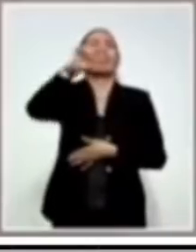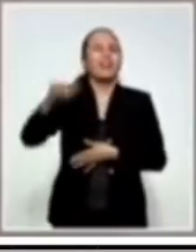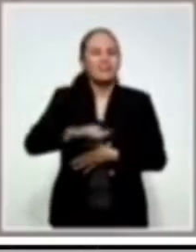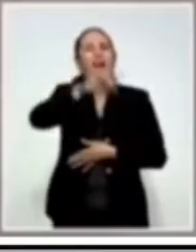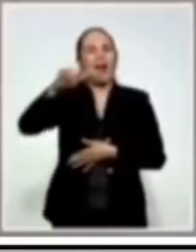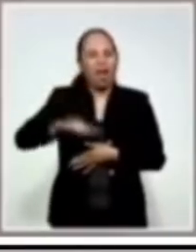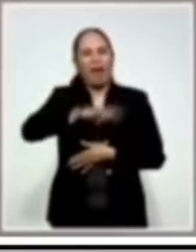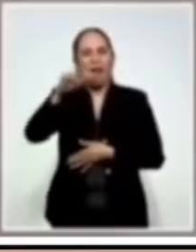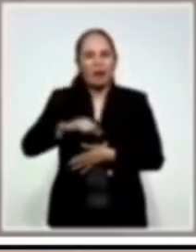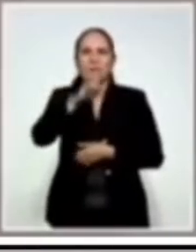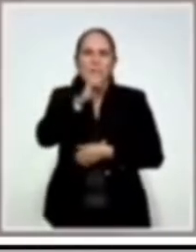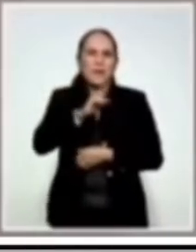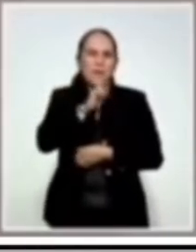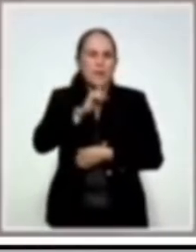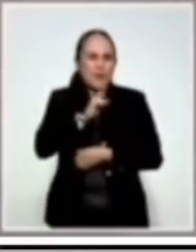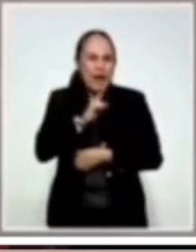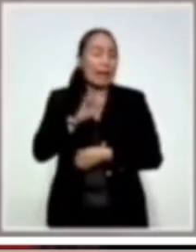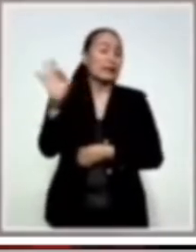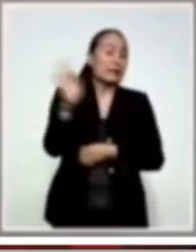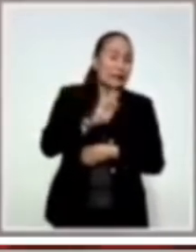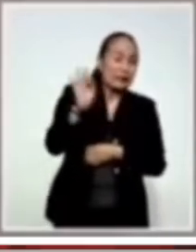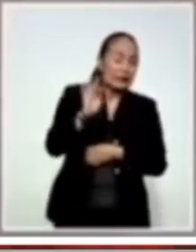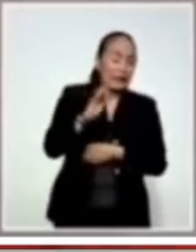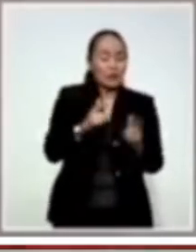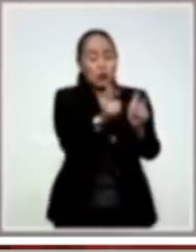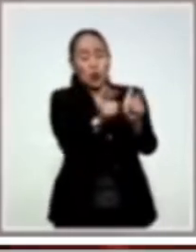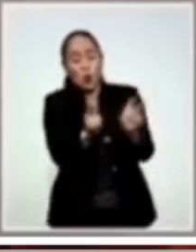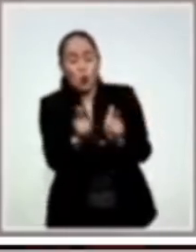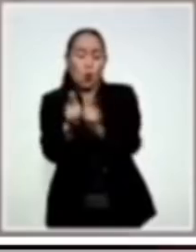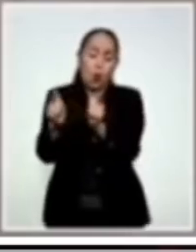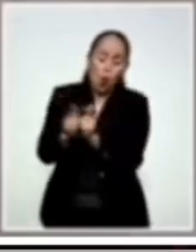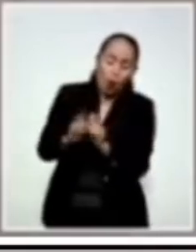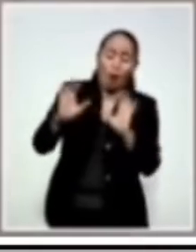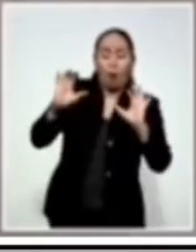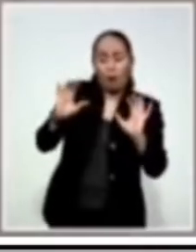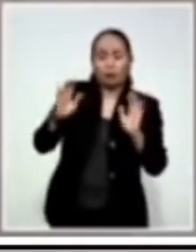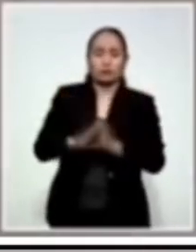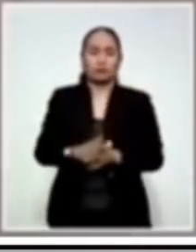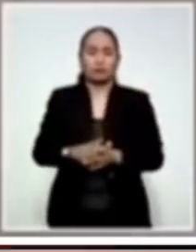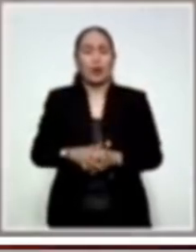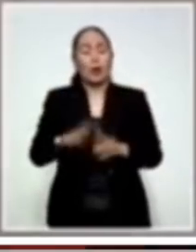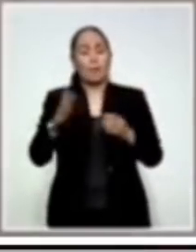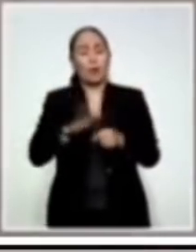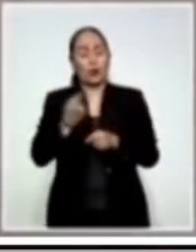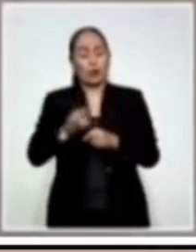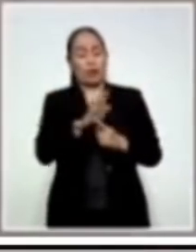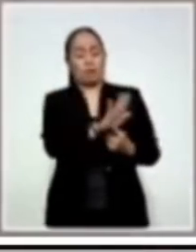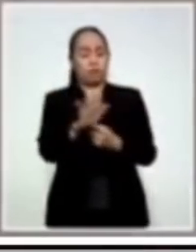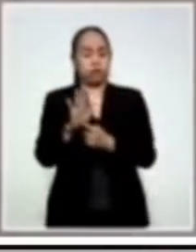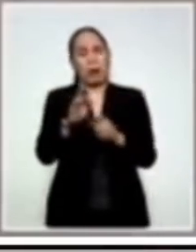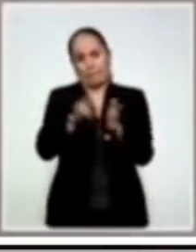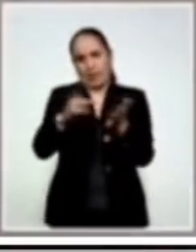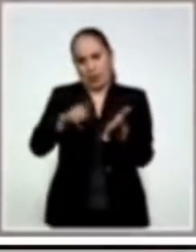tanto repetir las mentiras, pues en algún sector de su electorado, porque le hablan a un electorado, aunque sea un